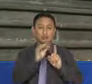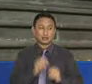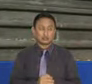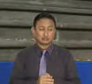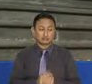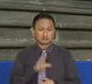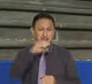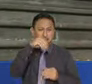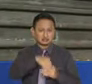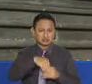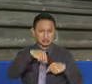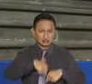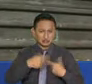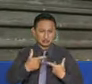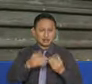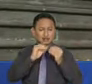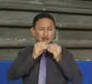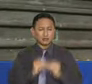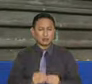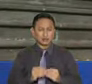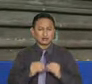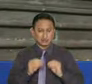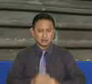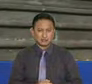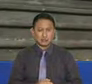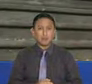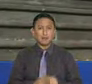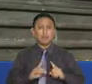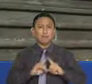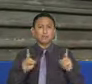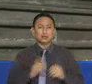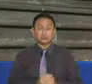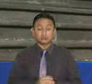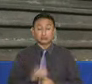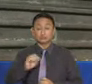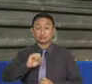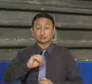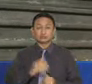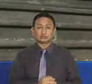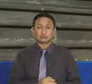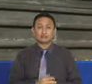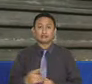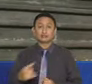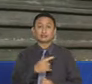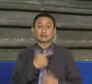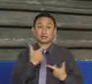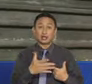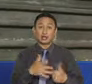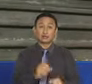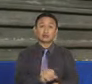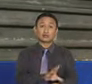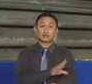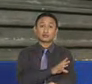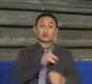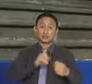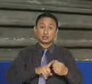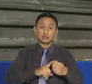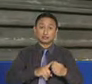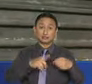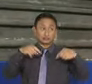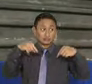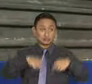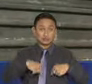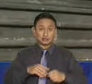está dentro de lo académico de lo curricular pero prácticamente se ha convertido en una tradición para quito y es precisamente